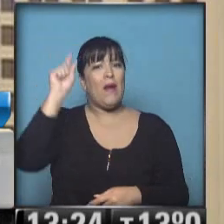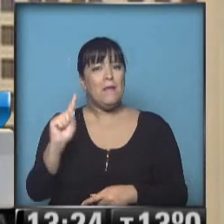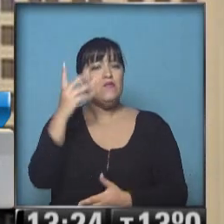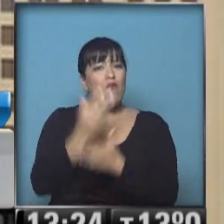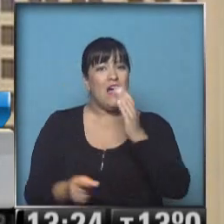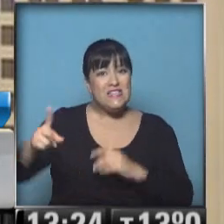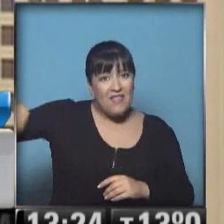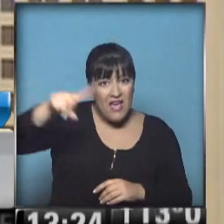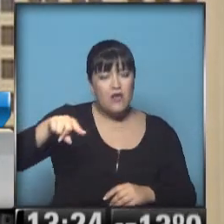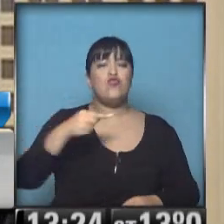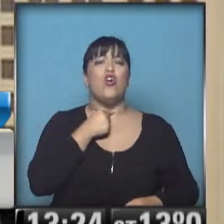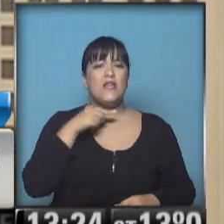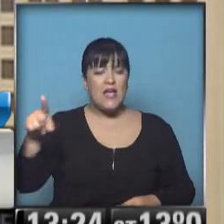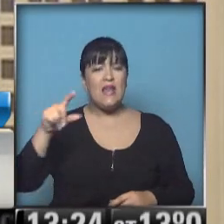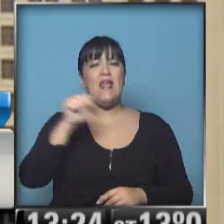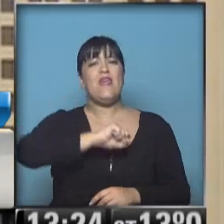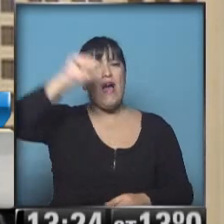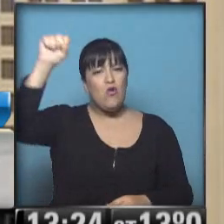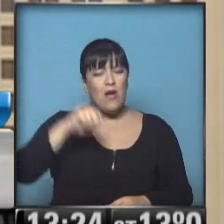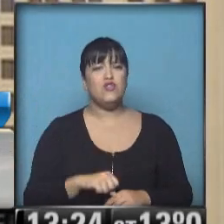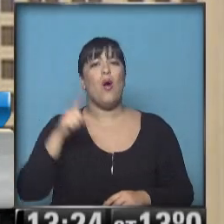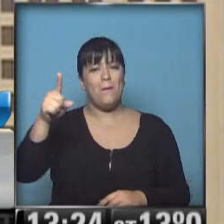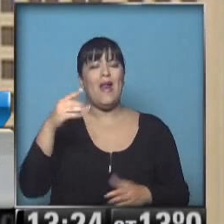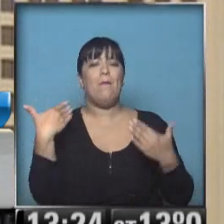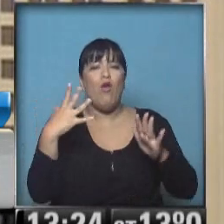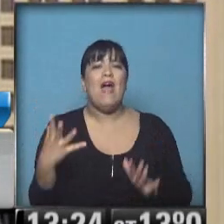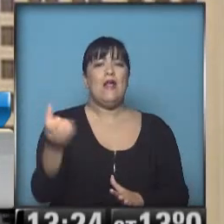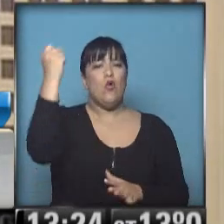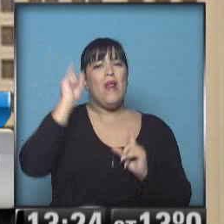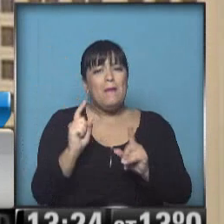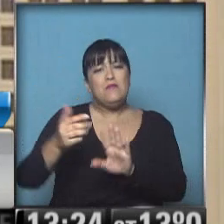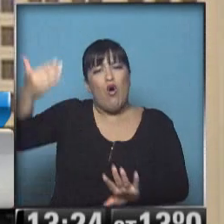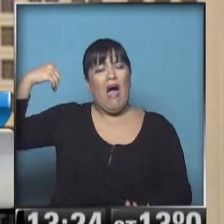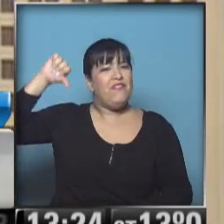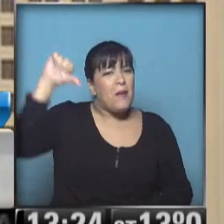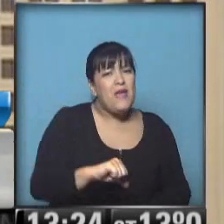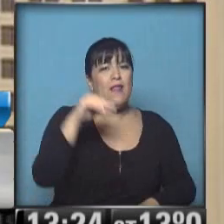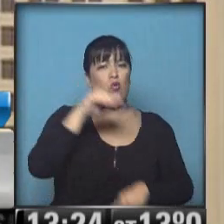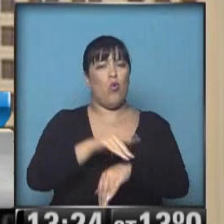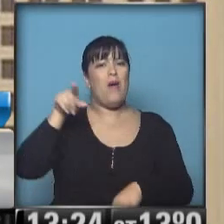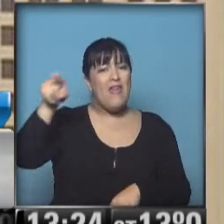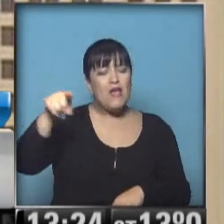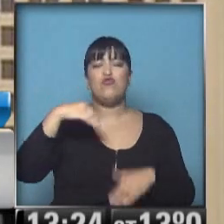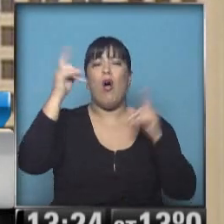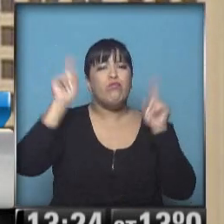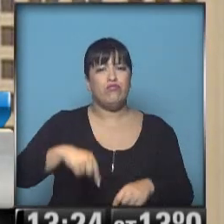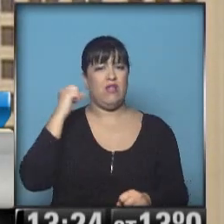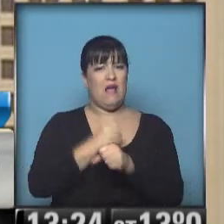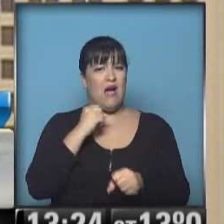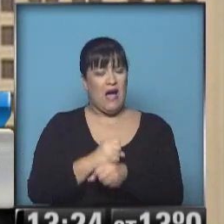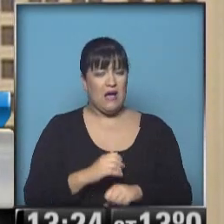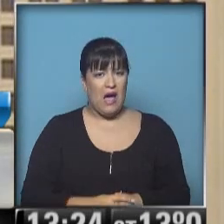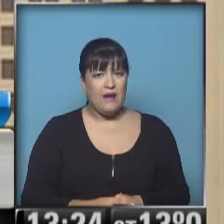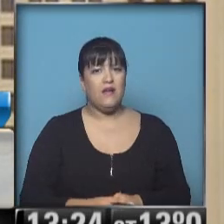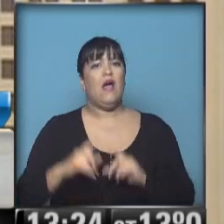través de lograr una devaluación que les haga recuperar todo lo que perdieron por ineficiencia privada, impericia y yo